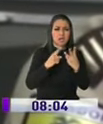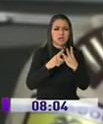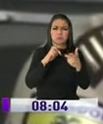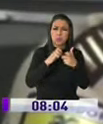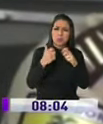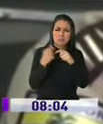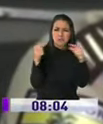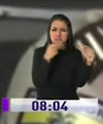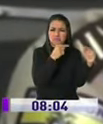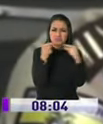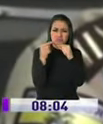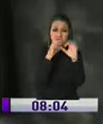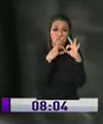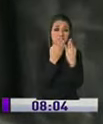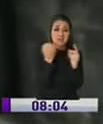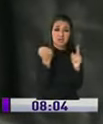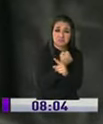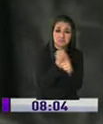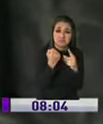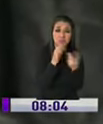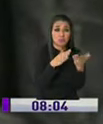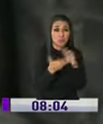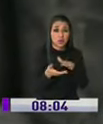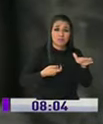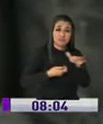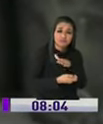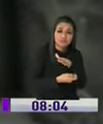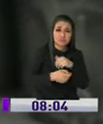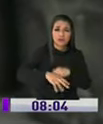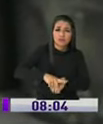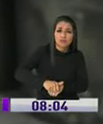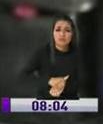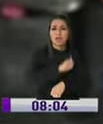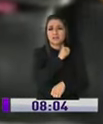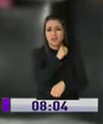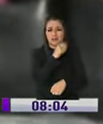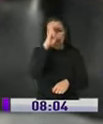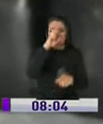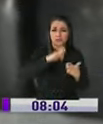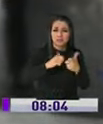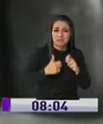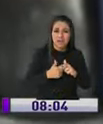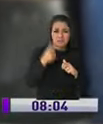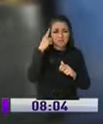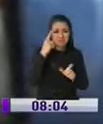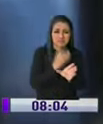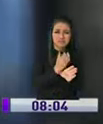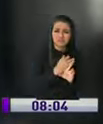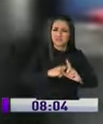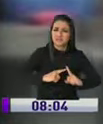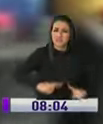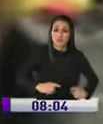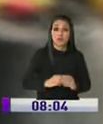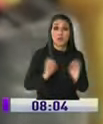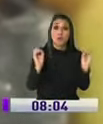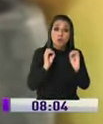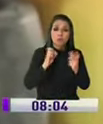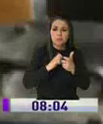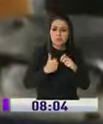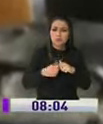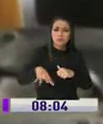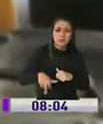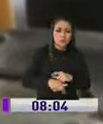violencia intrafamiliar, las muertes violentas, las lesiones físicas, psíquicas y mentales. y también podemos evitar pues una serie de robos y